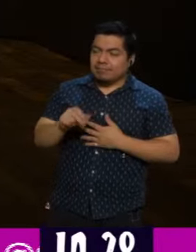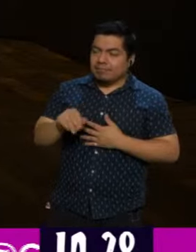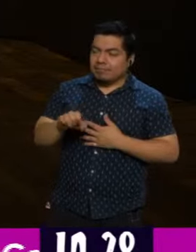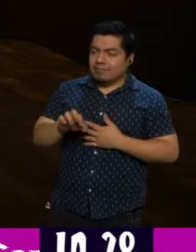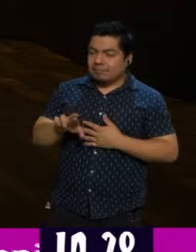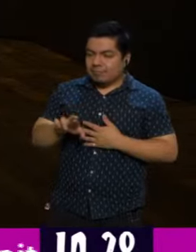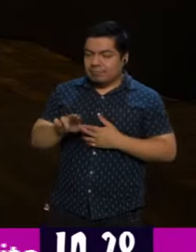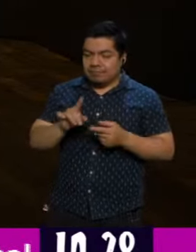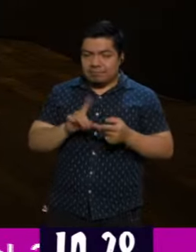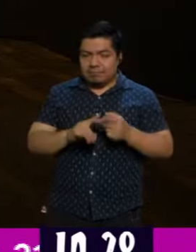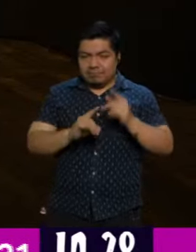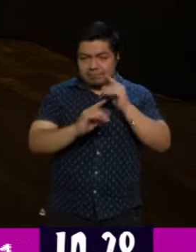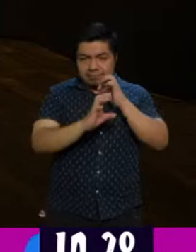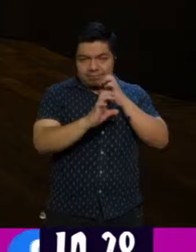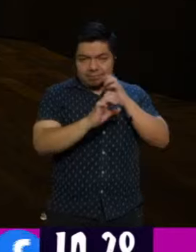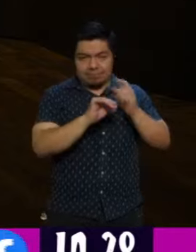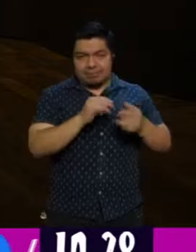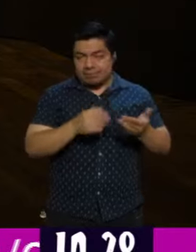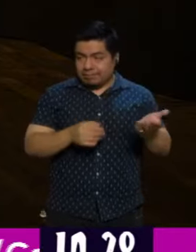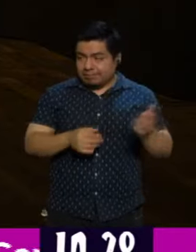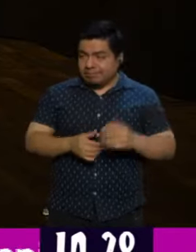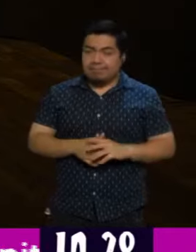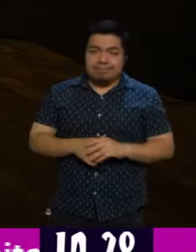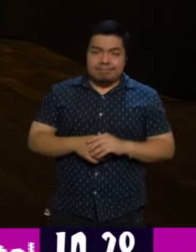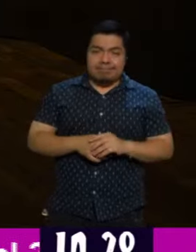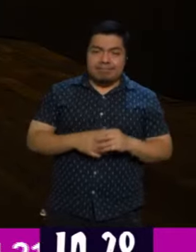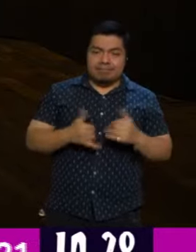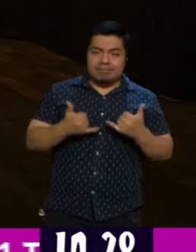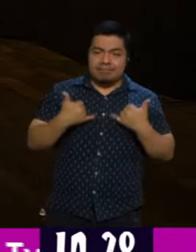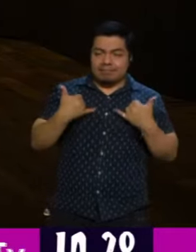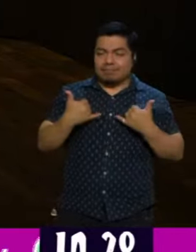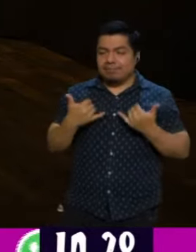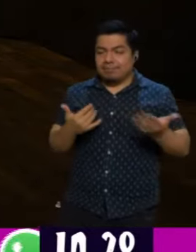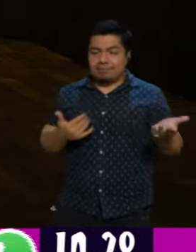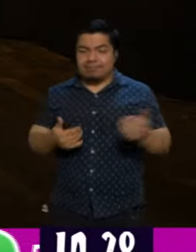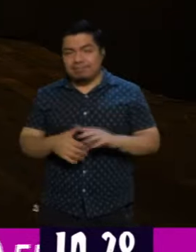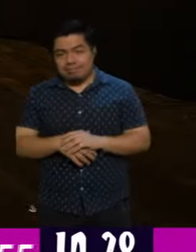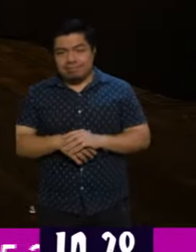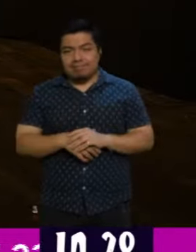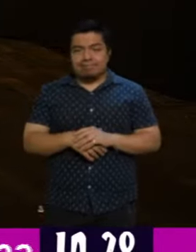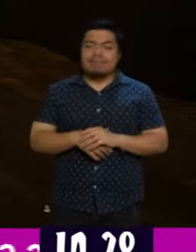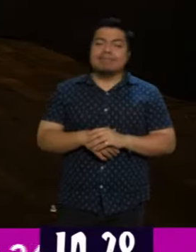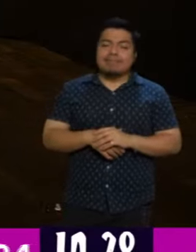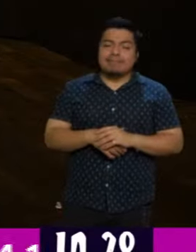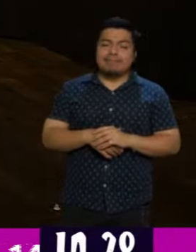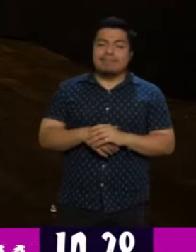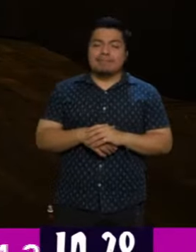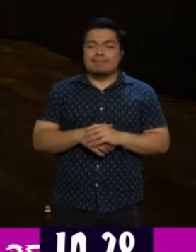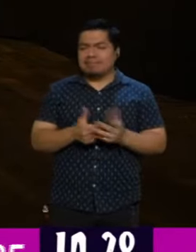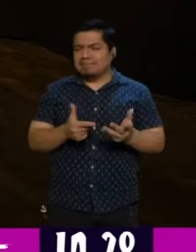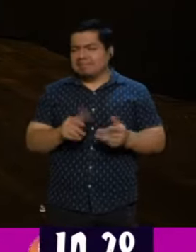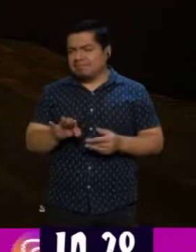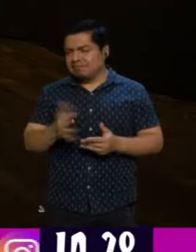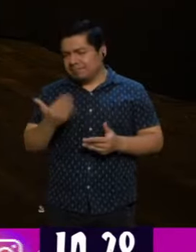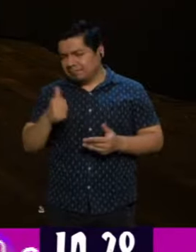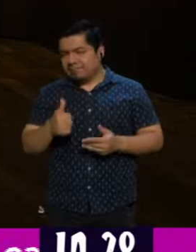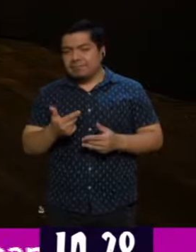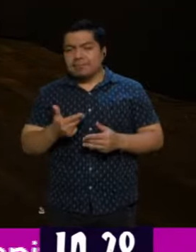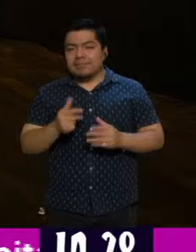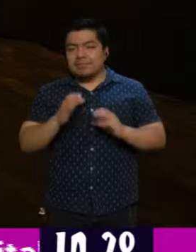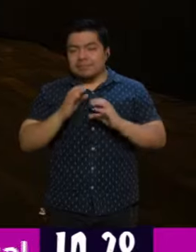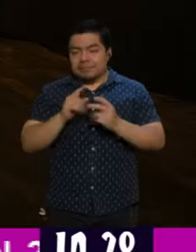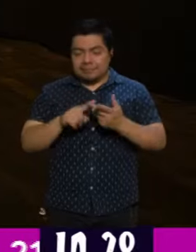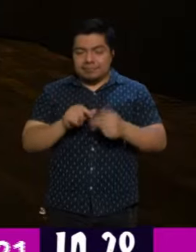¡Ah! Trompetista. ¡No! ¿Eh? Pero si está re chavo. Pues empezó de chavo. ¿Qué, no, de 10 años o qué? Sí, no tanto,